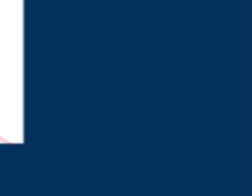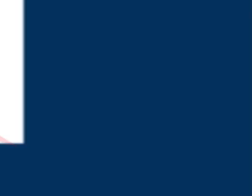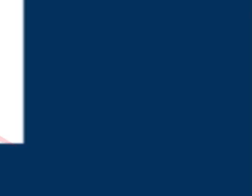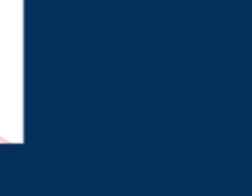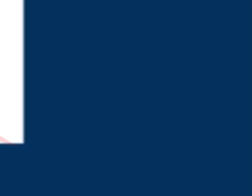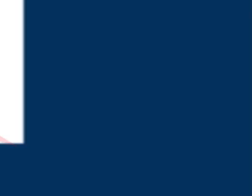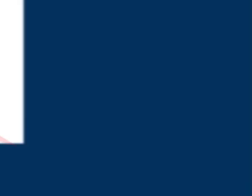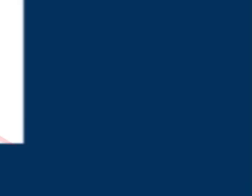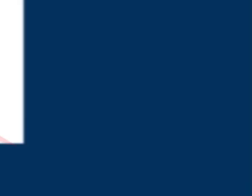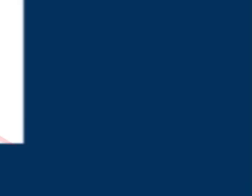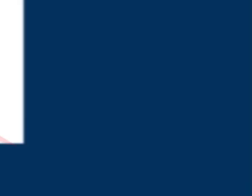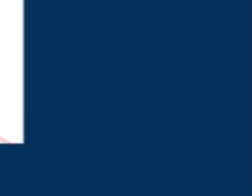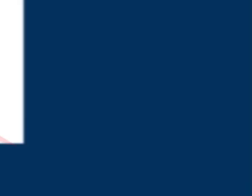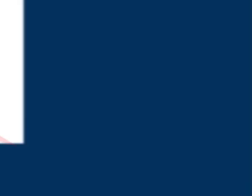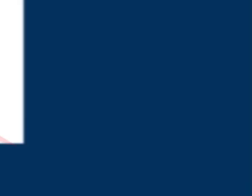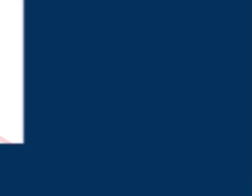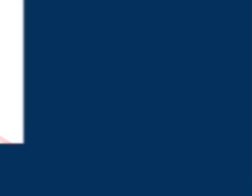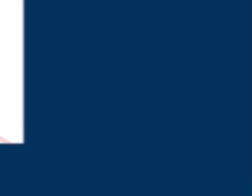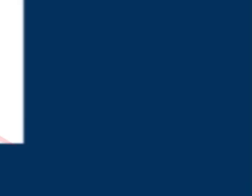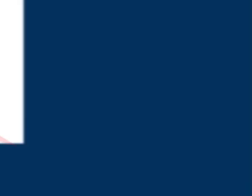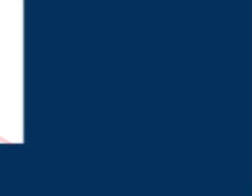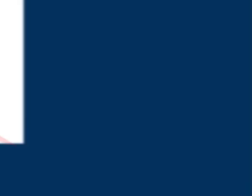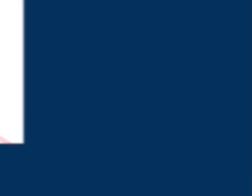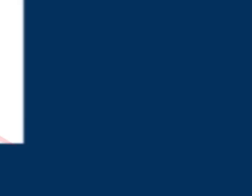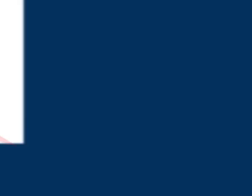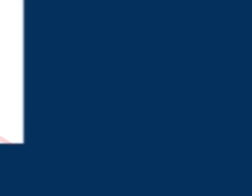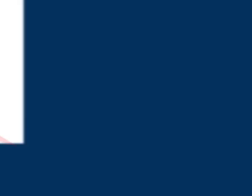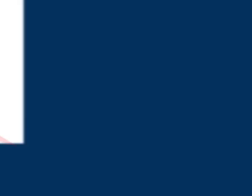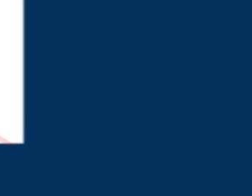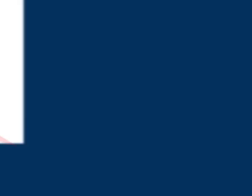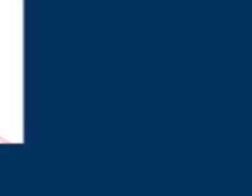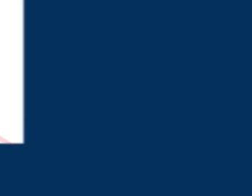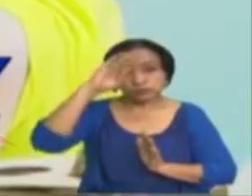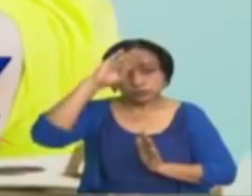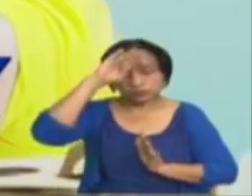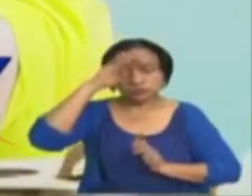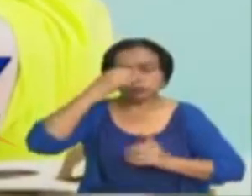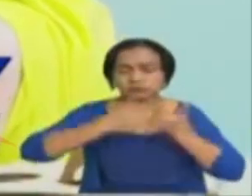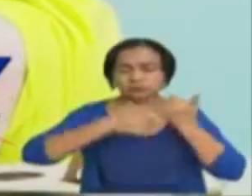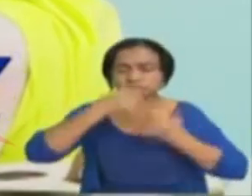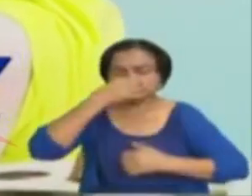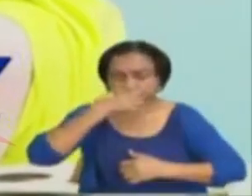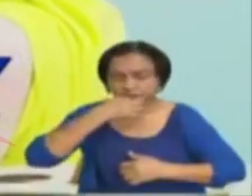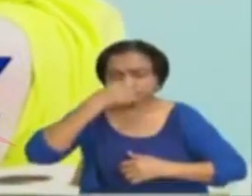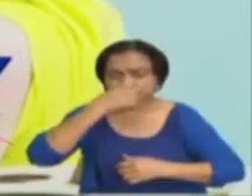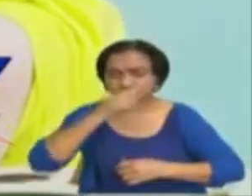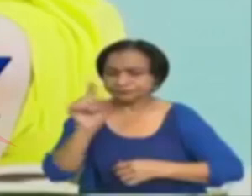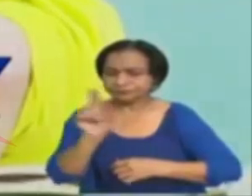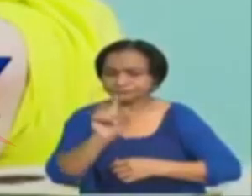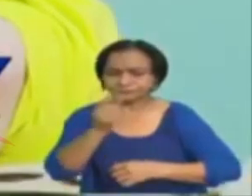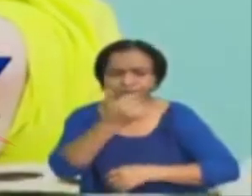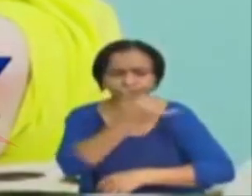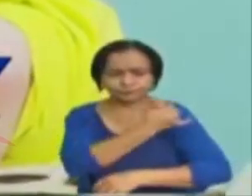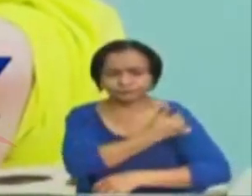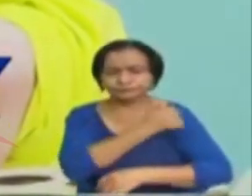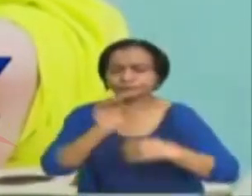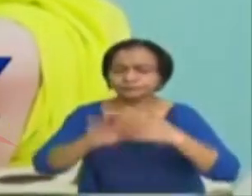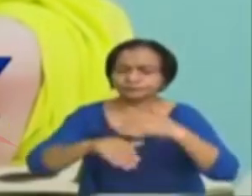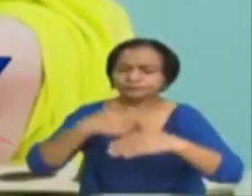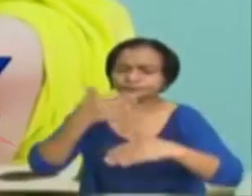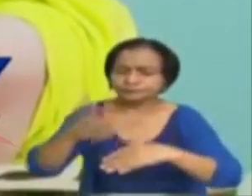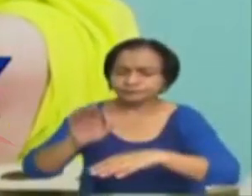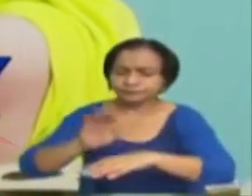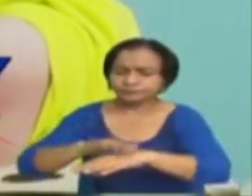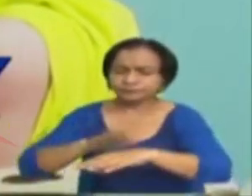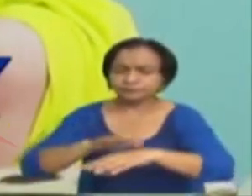hospital primario 7 de la mañana, primera dosis, también casa para personas con necesidades